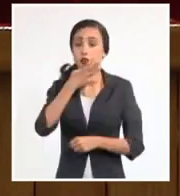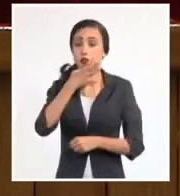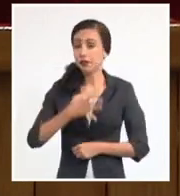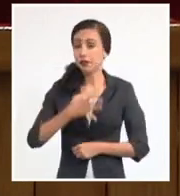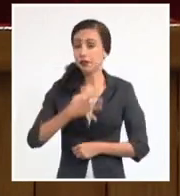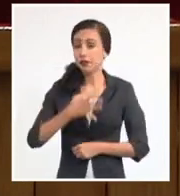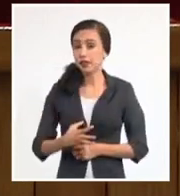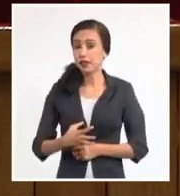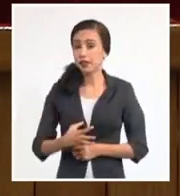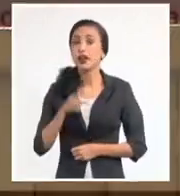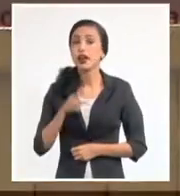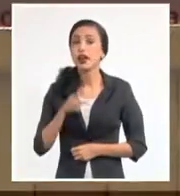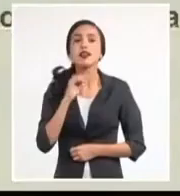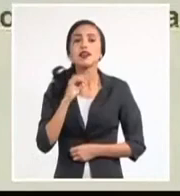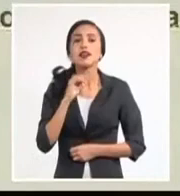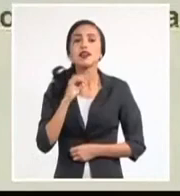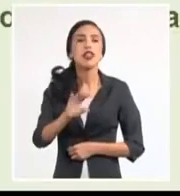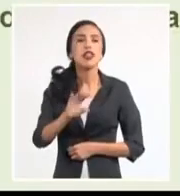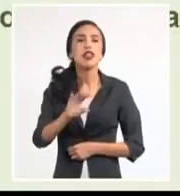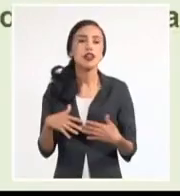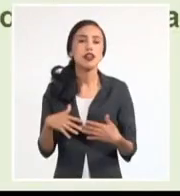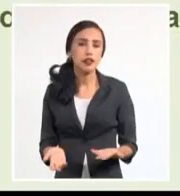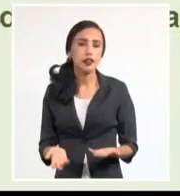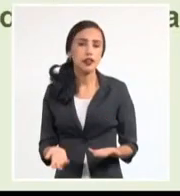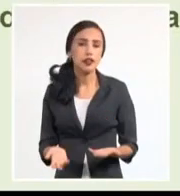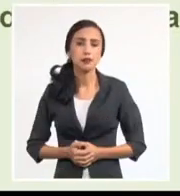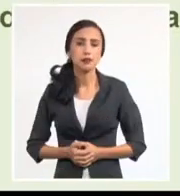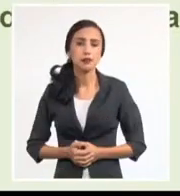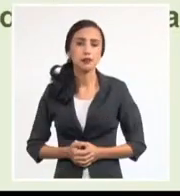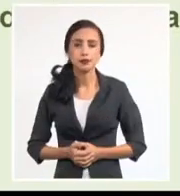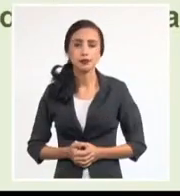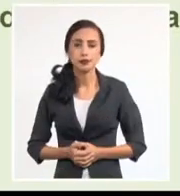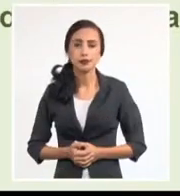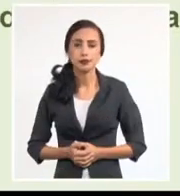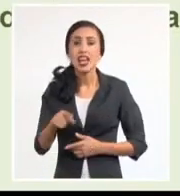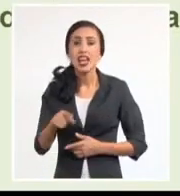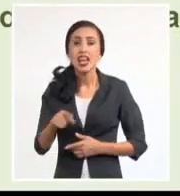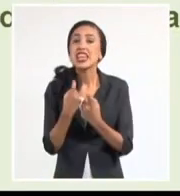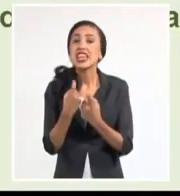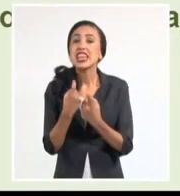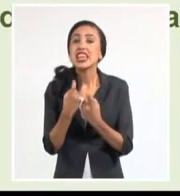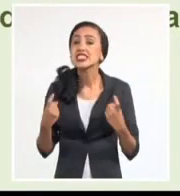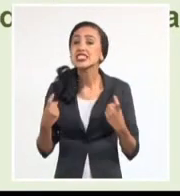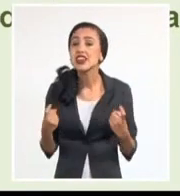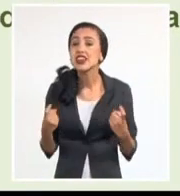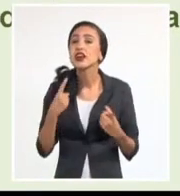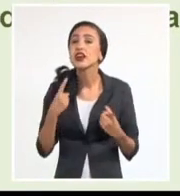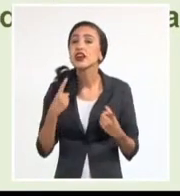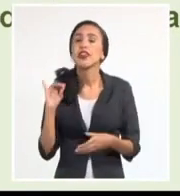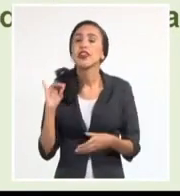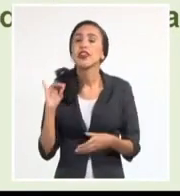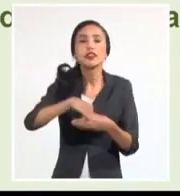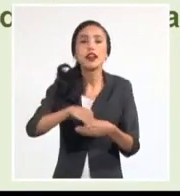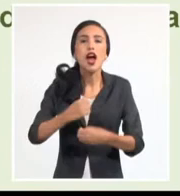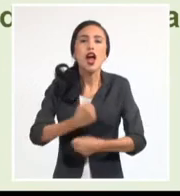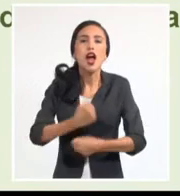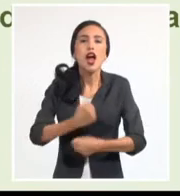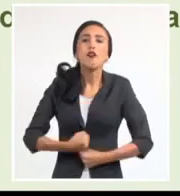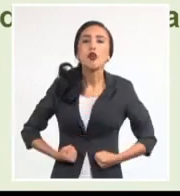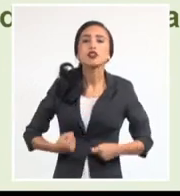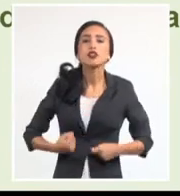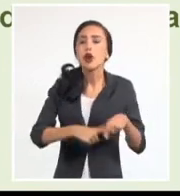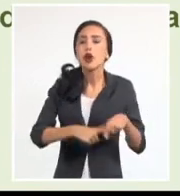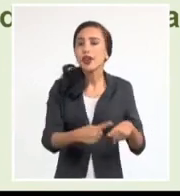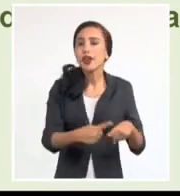Ruz, se plantea que es expresión de la necesidad de integrar los esfuerzos y recursos